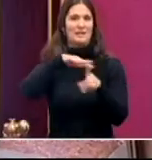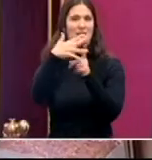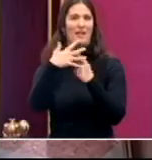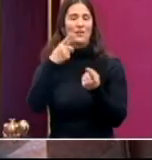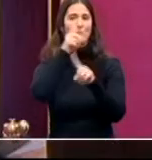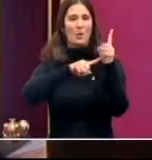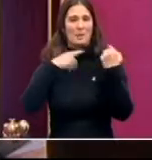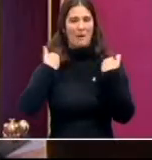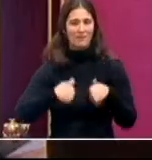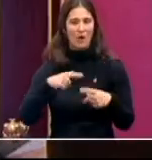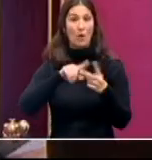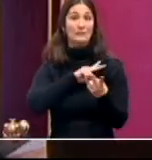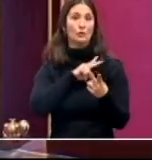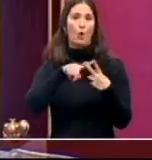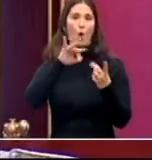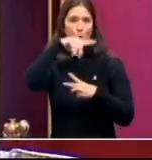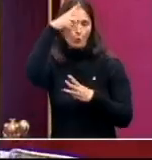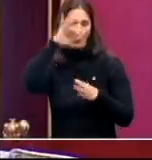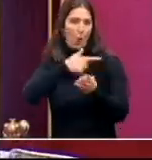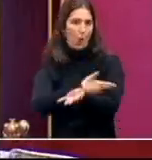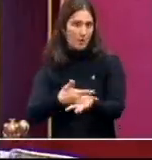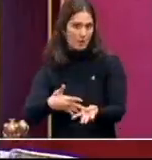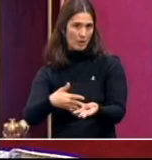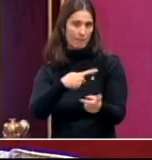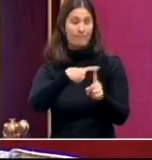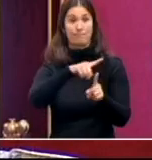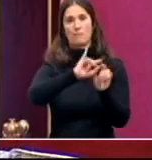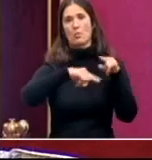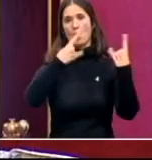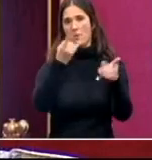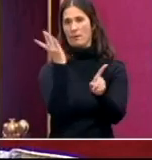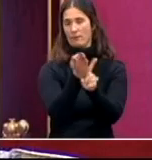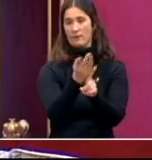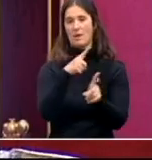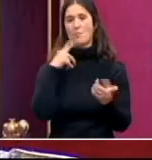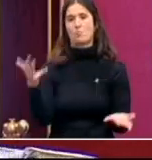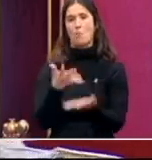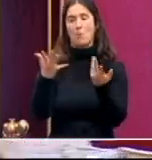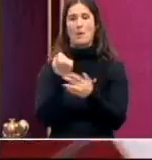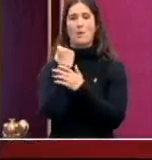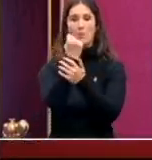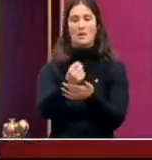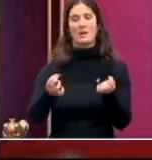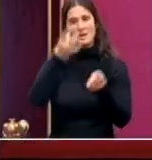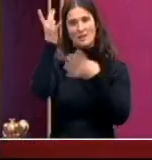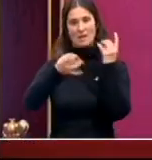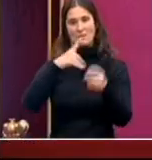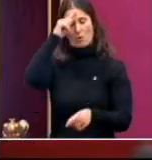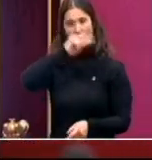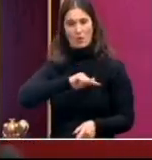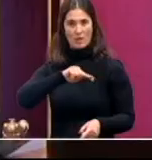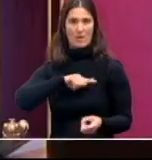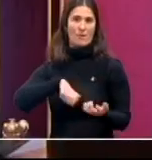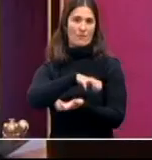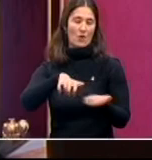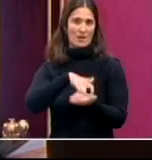funcional, sexual y o cultural y étnica. Promover y apoyar las iniciativas de concienciación y prevención de violencia de género